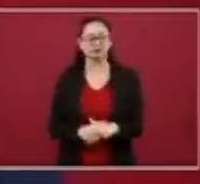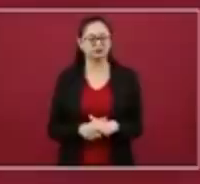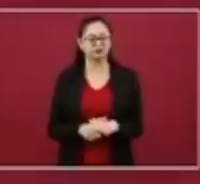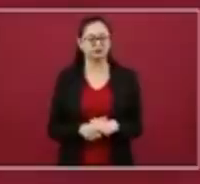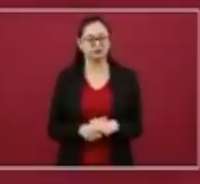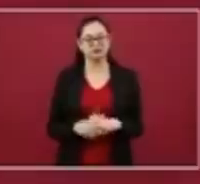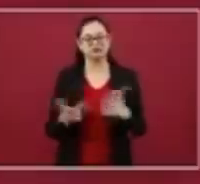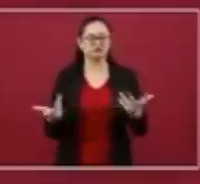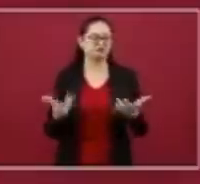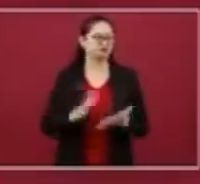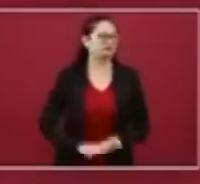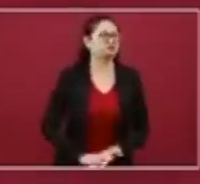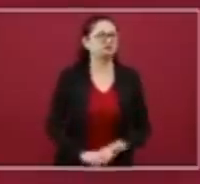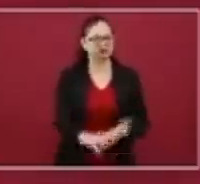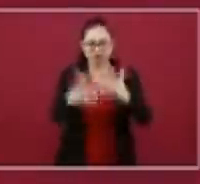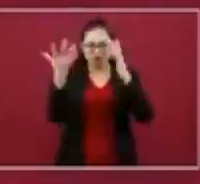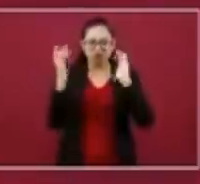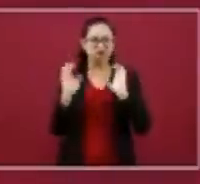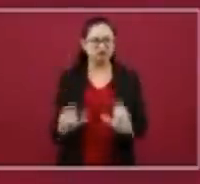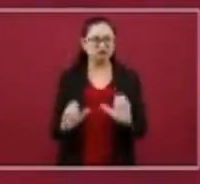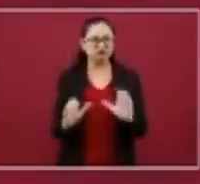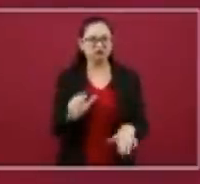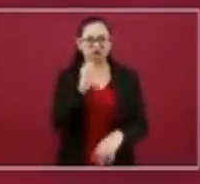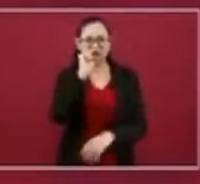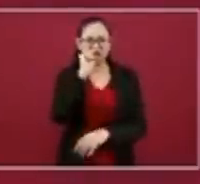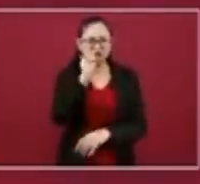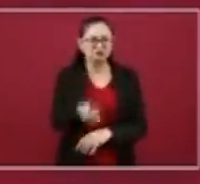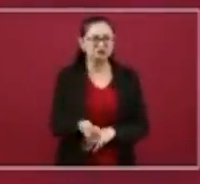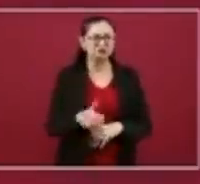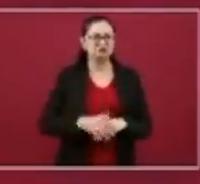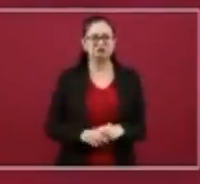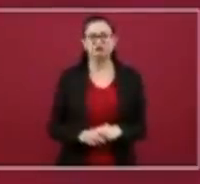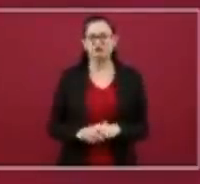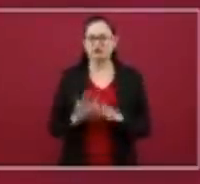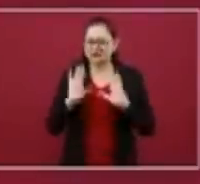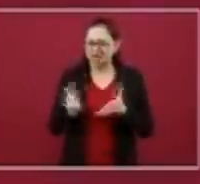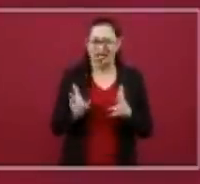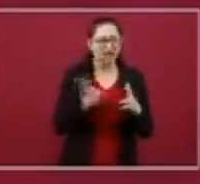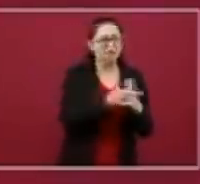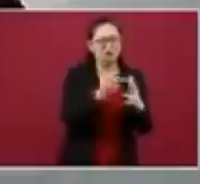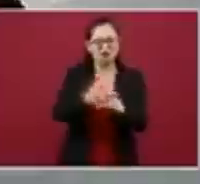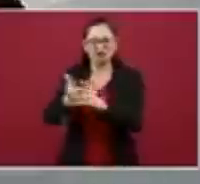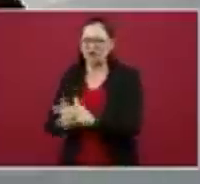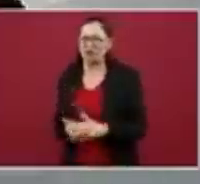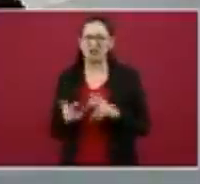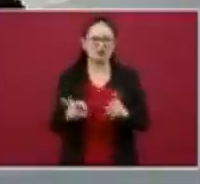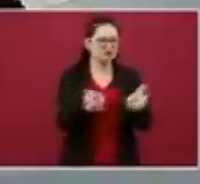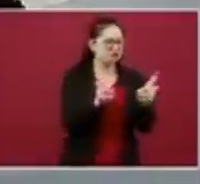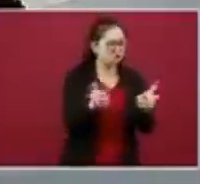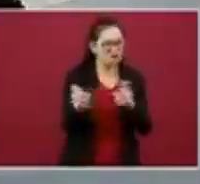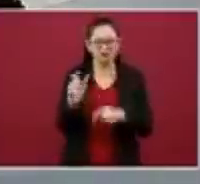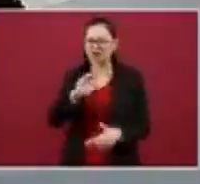la inseguridad, el que no haya homicidios, el que no haya robos.